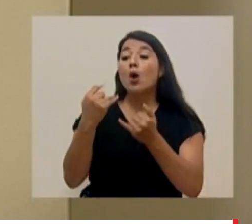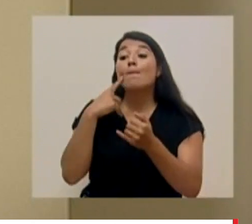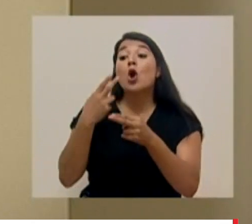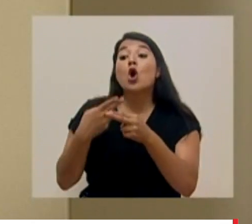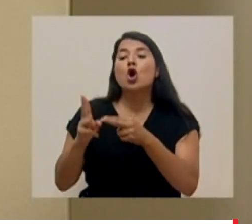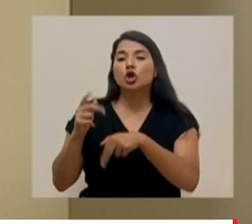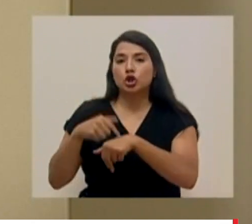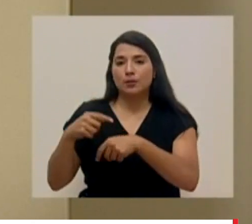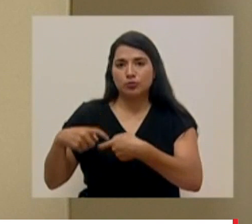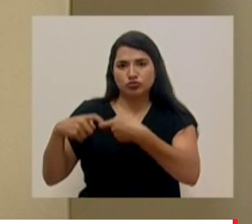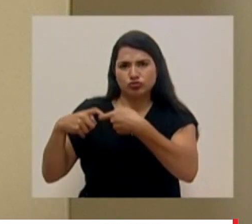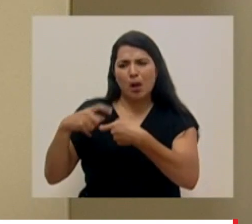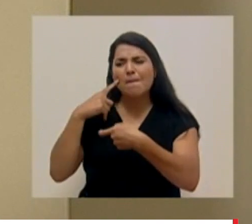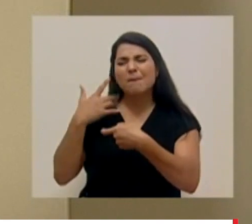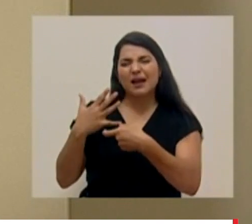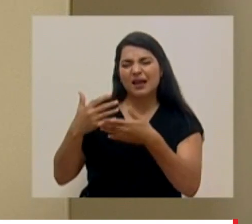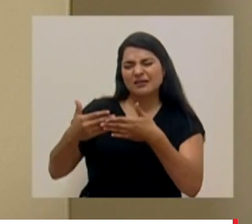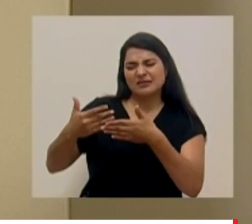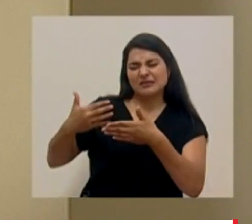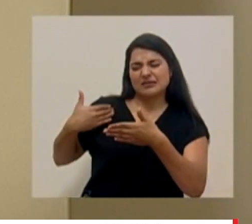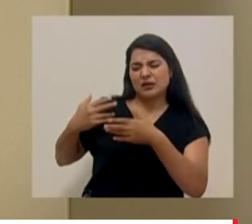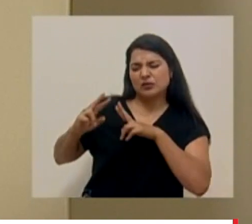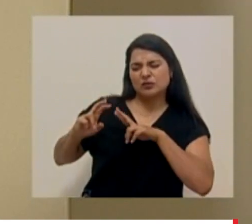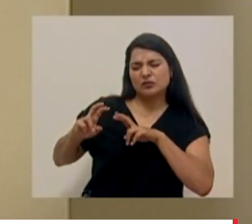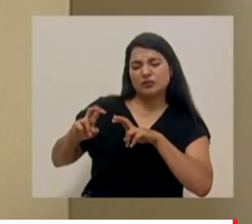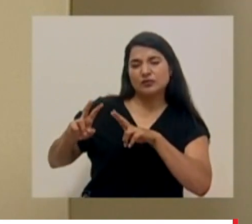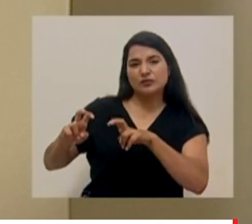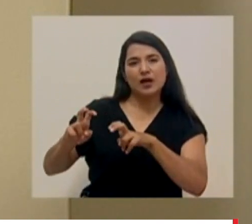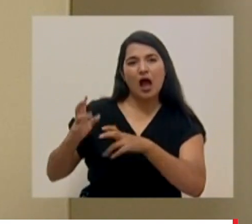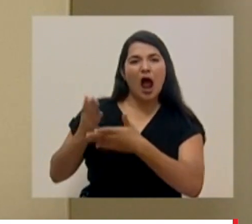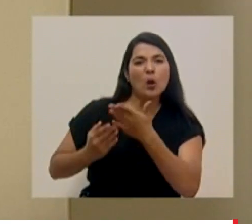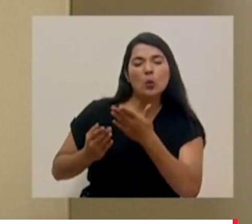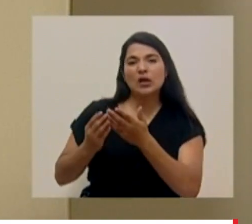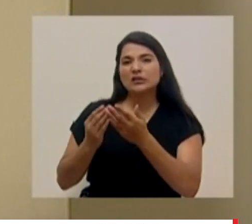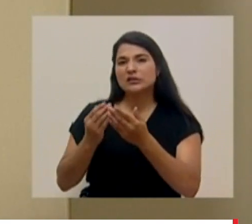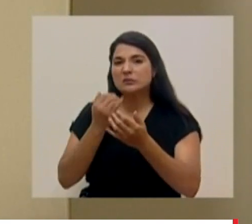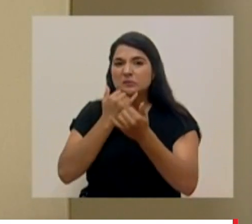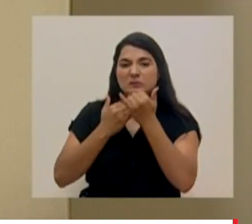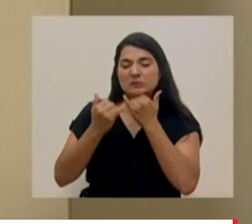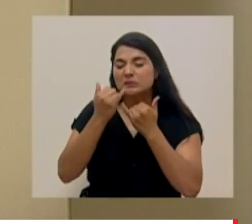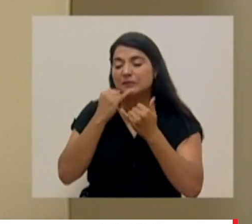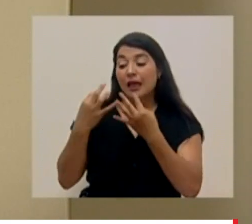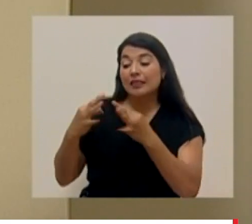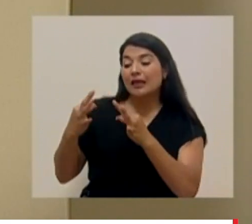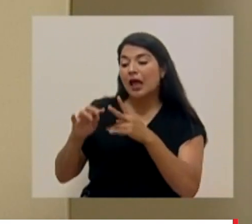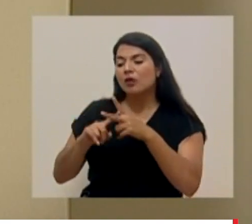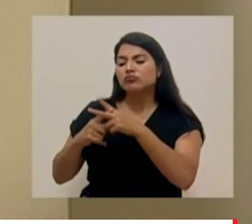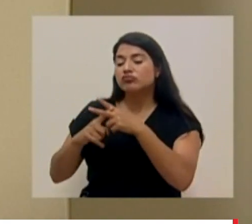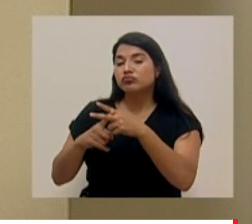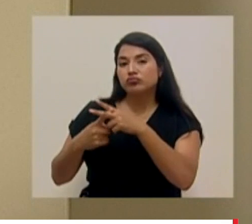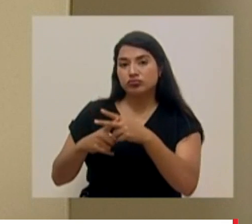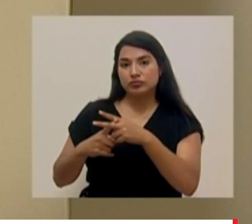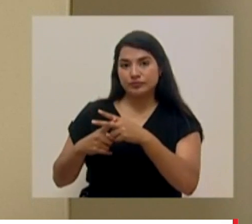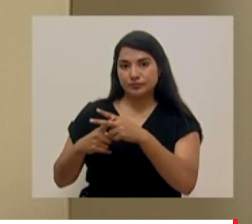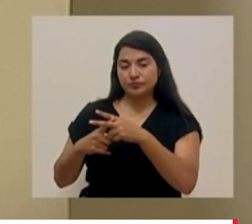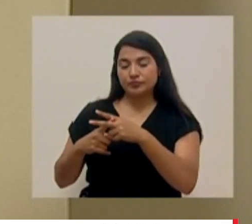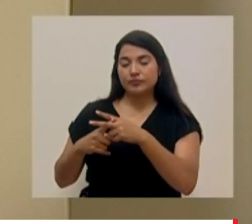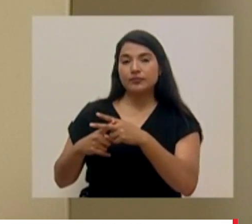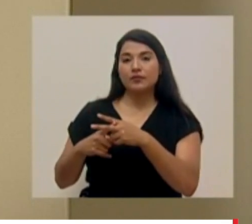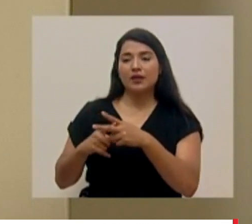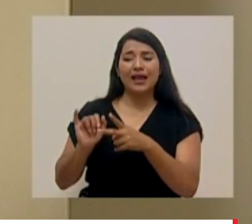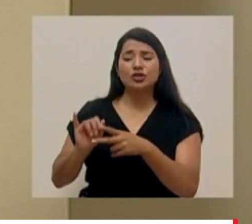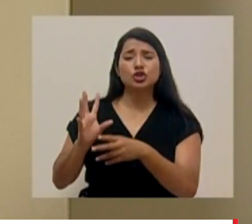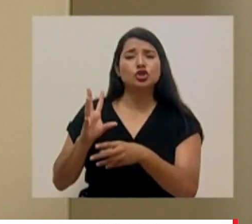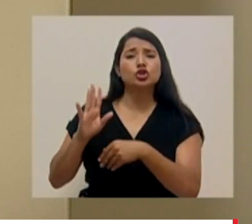revisar debido a algunos eventos adversos. Es parte también de lo que ocurre en muchos de los estudios, ¿verdad?, de las